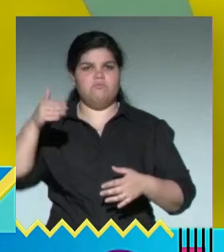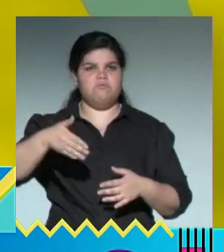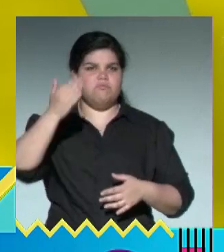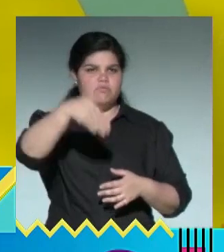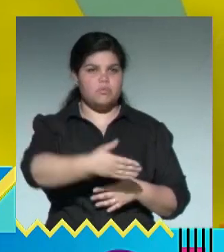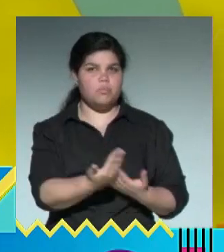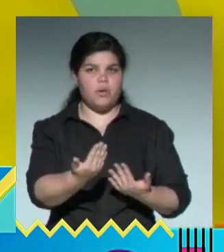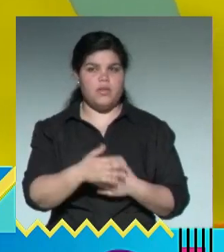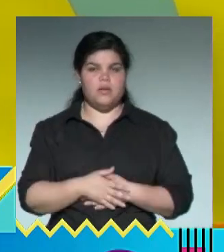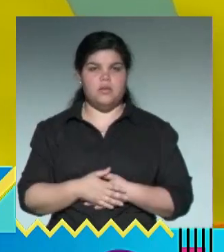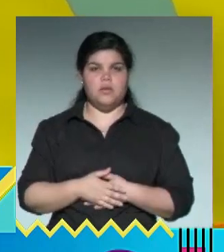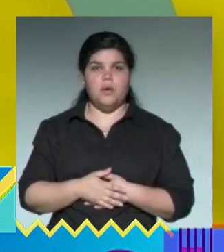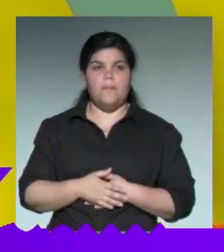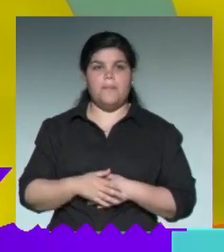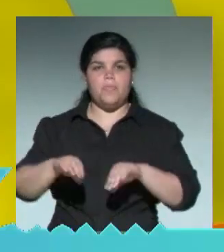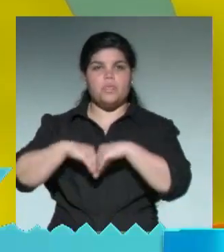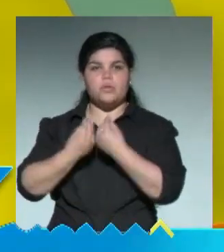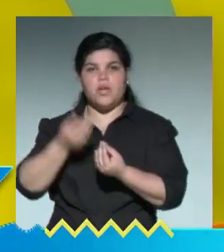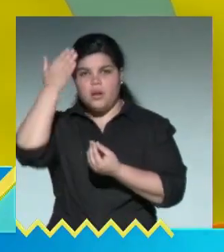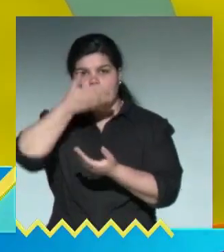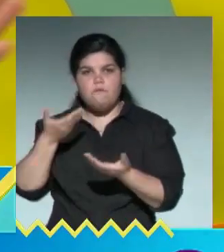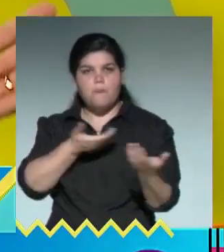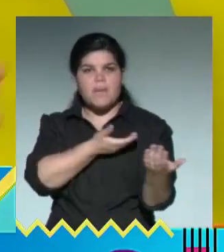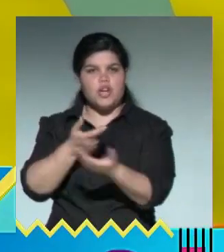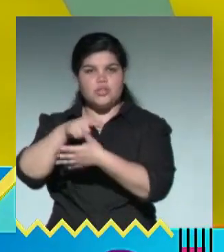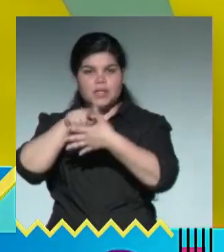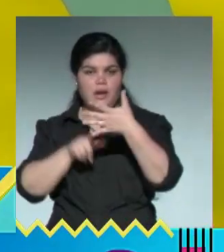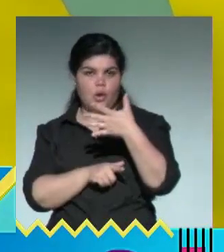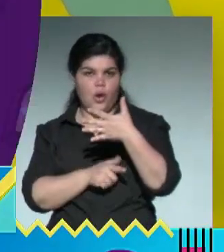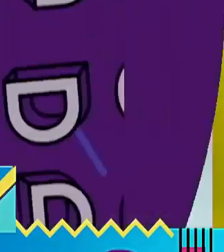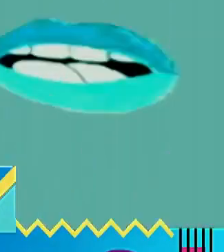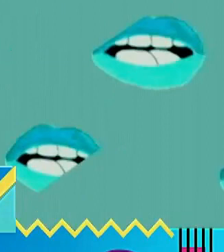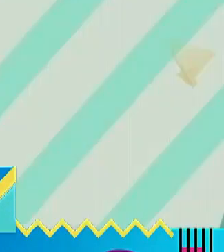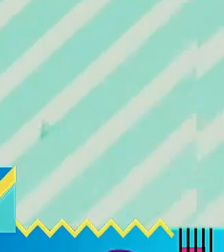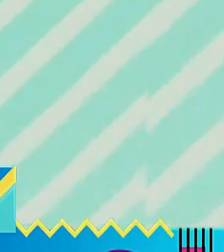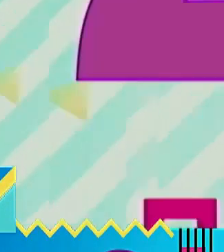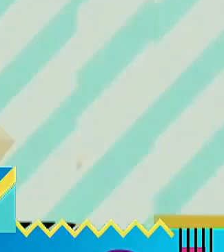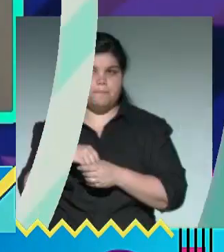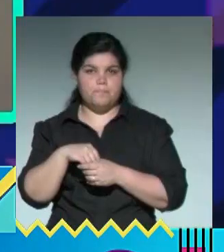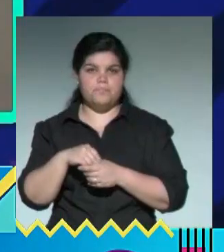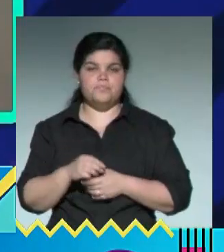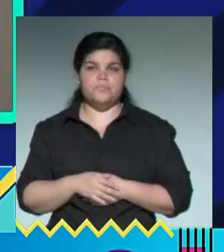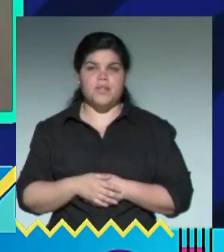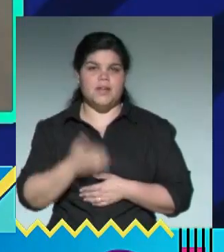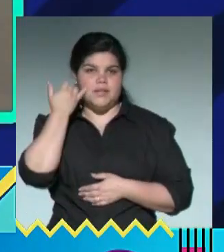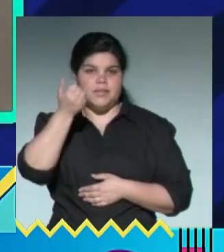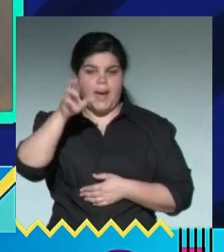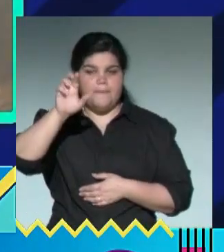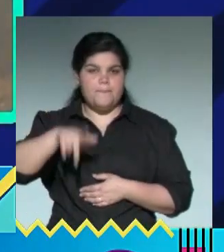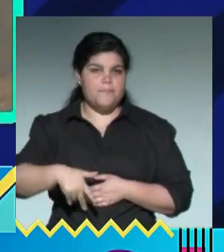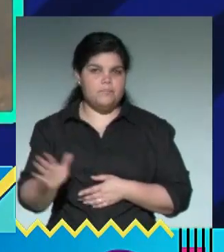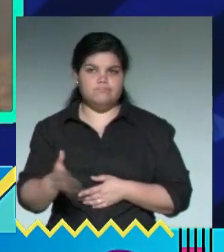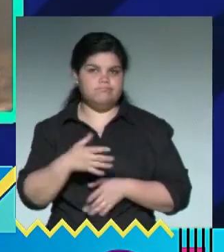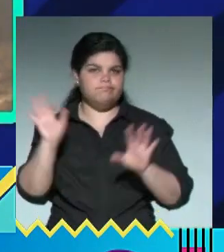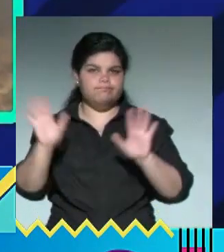bomberos más el chofer, ¿sí? 5 bomberos, para prestar colaboración. Bueno, ya todo el operativo ya estaba prácticamente montado,